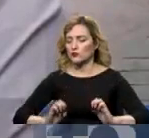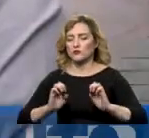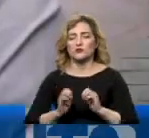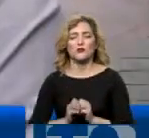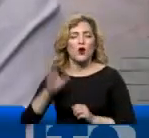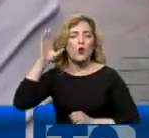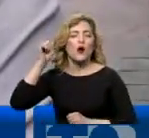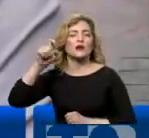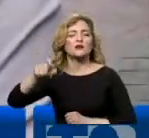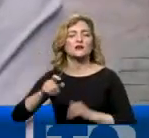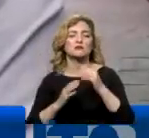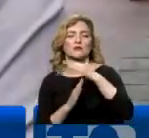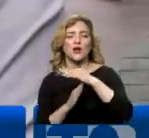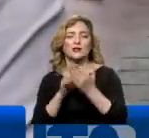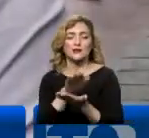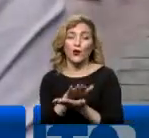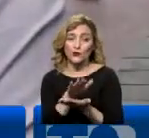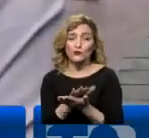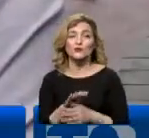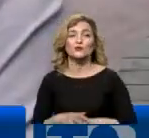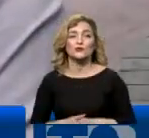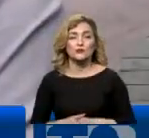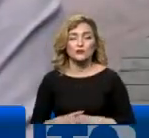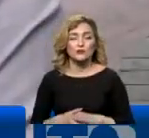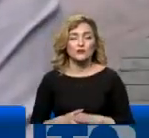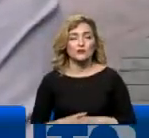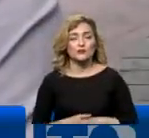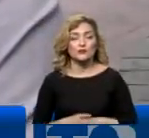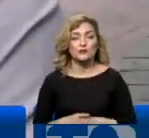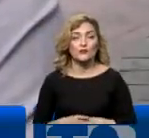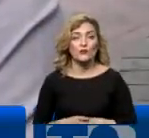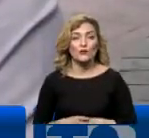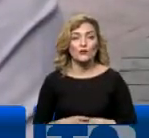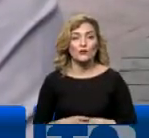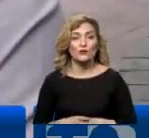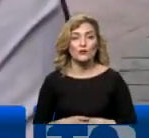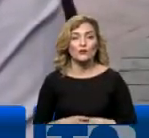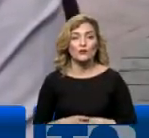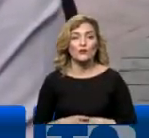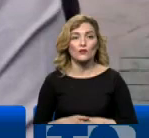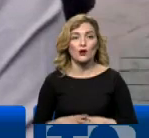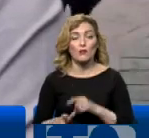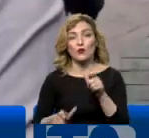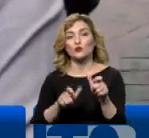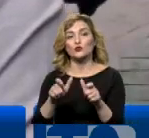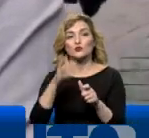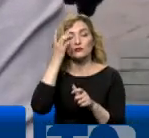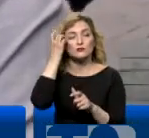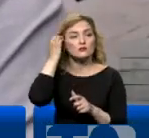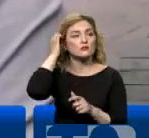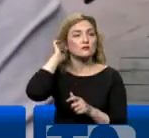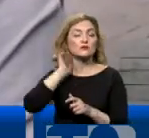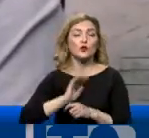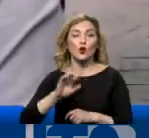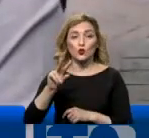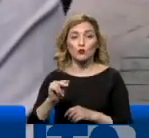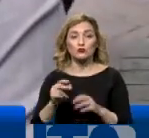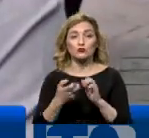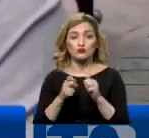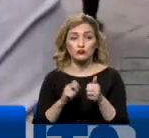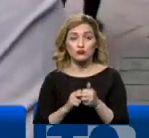paz, tranquilidad, para efectos de encontrar de que la población no tenga inconvenientes ni